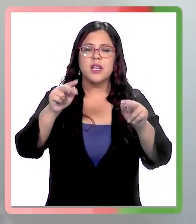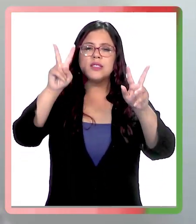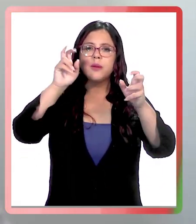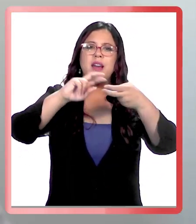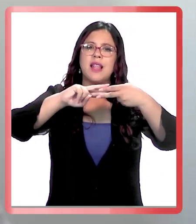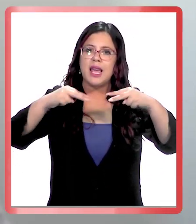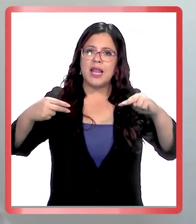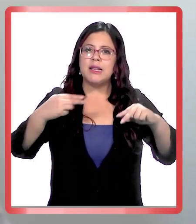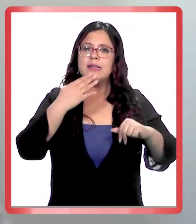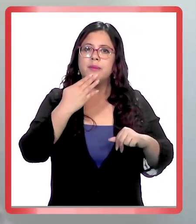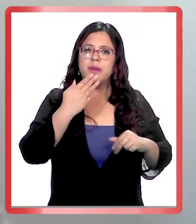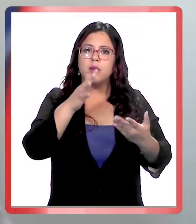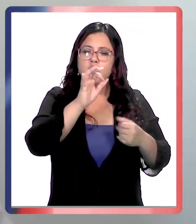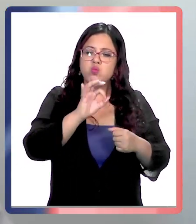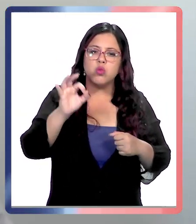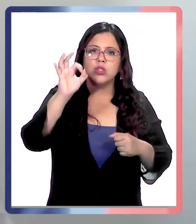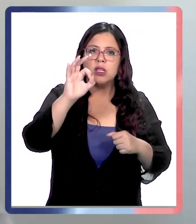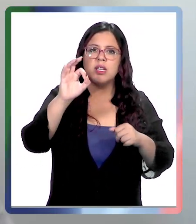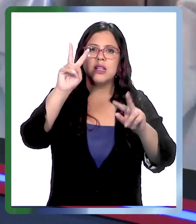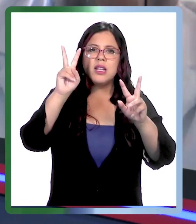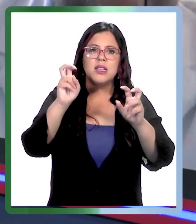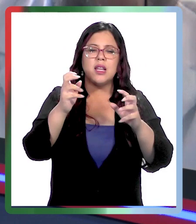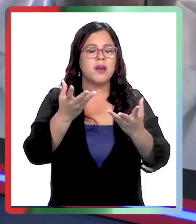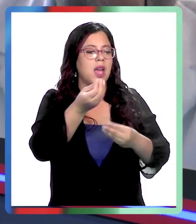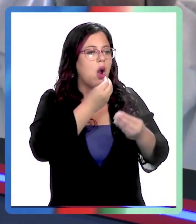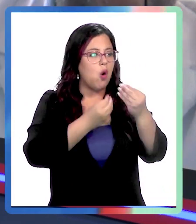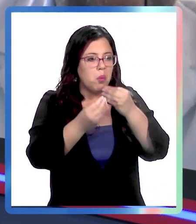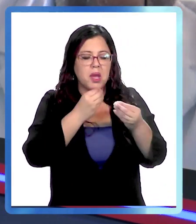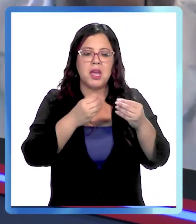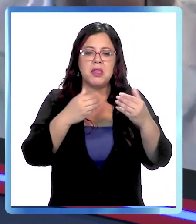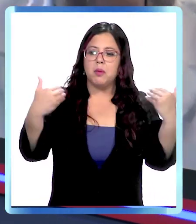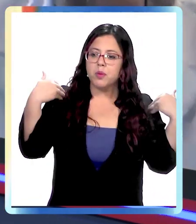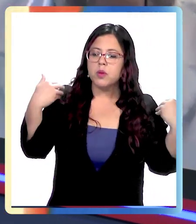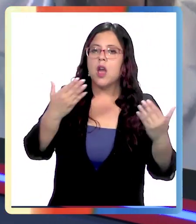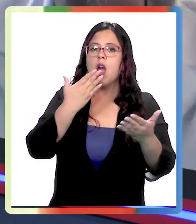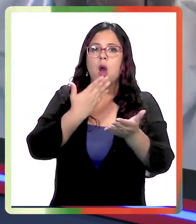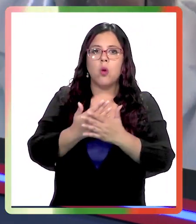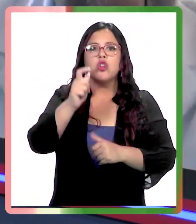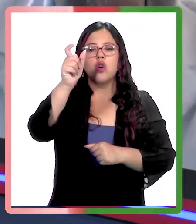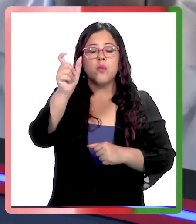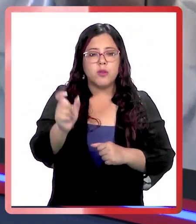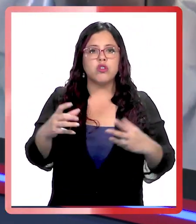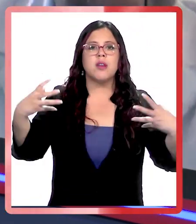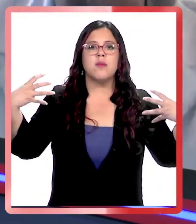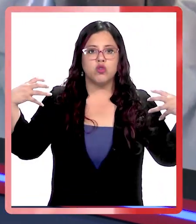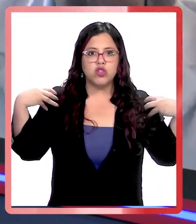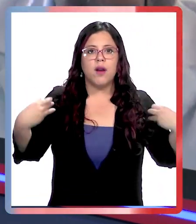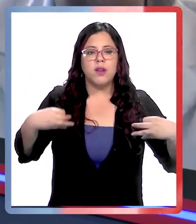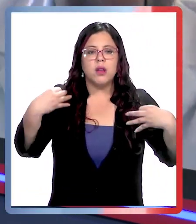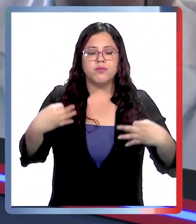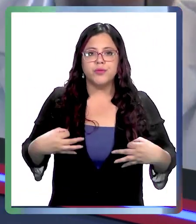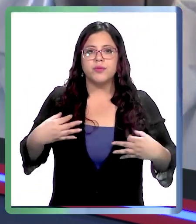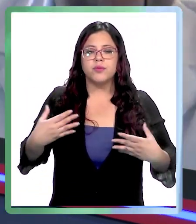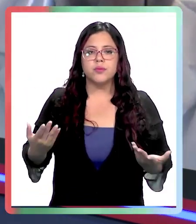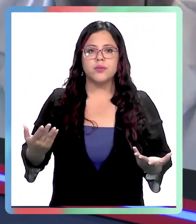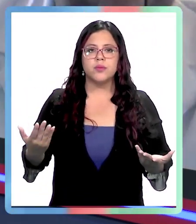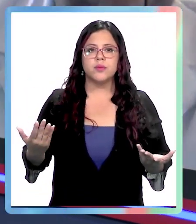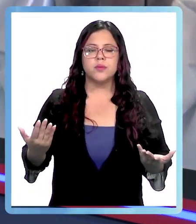favorecer los hábitos de vida saludable. Y doctor, relacionando esto y también con la respuesta que nos